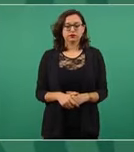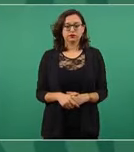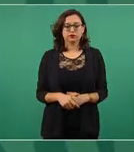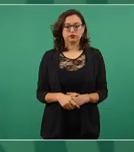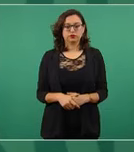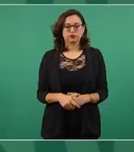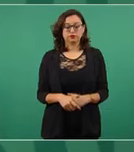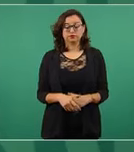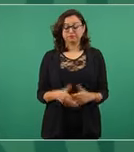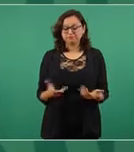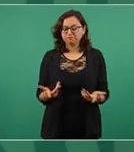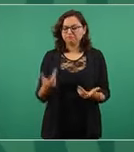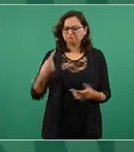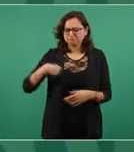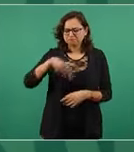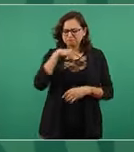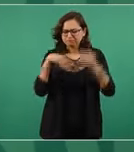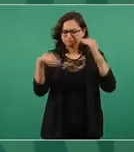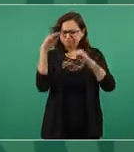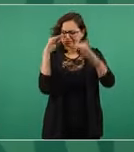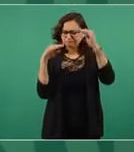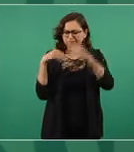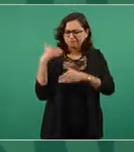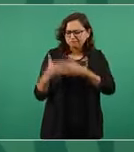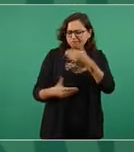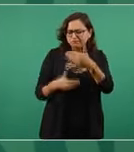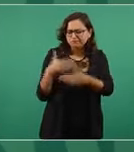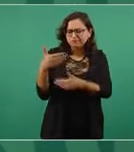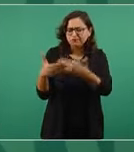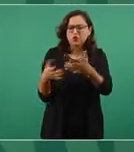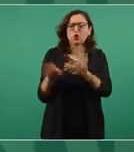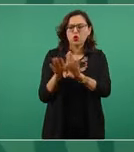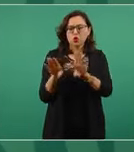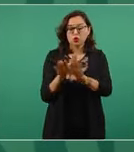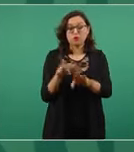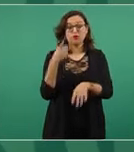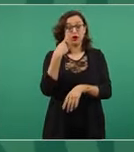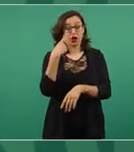cambio de ayer fue muy importante porque